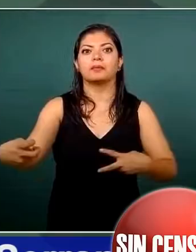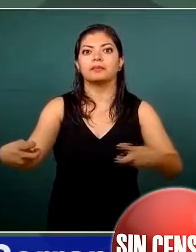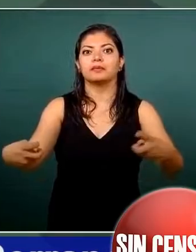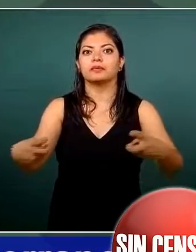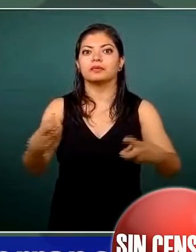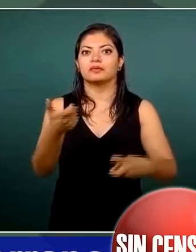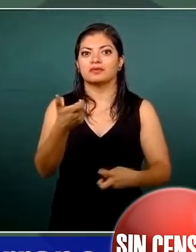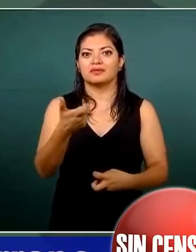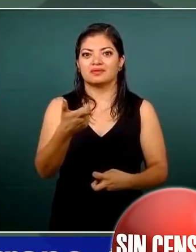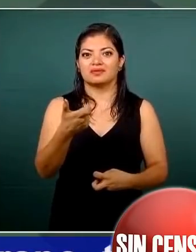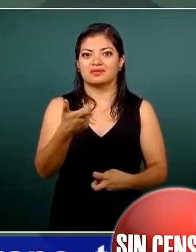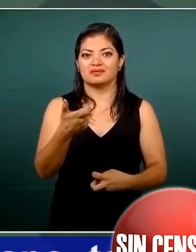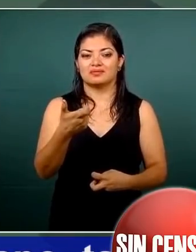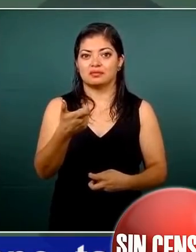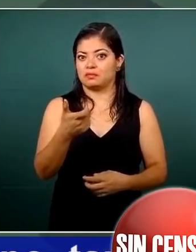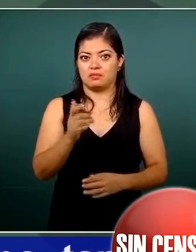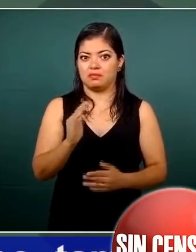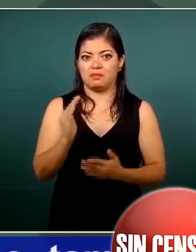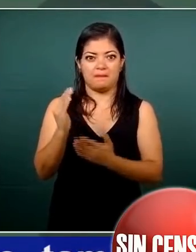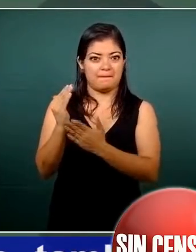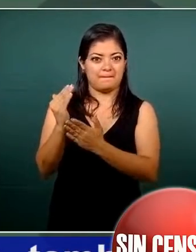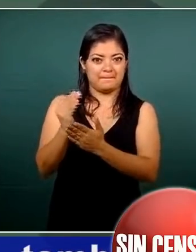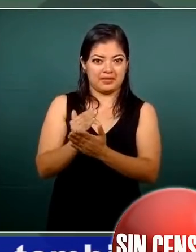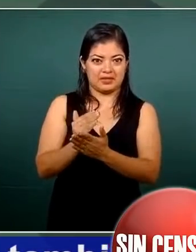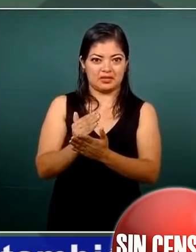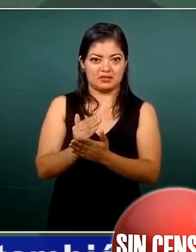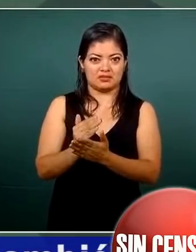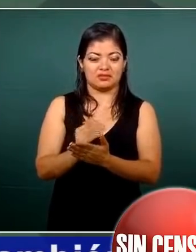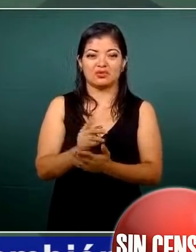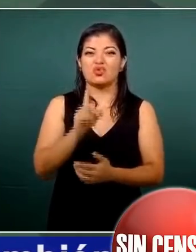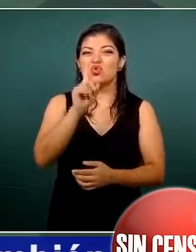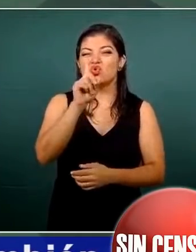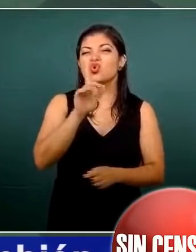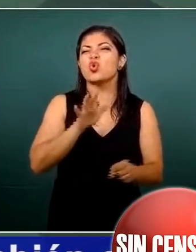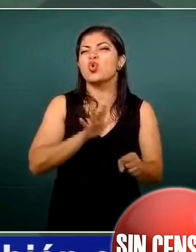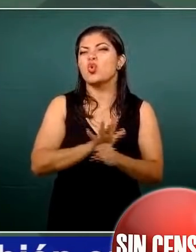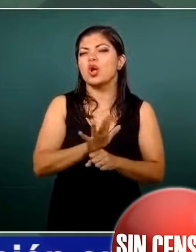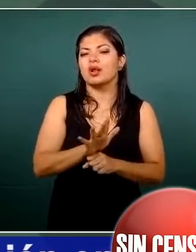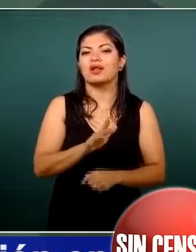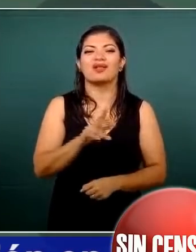en el ejercicio del presupuesto, sobre todo que no haya corrupción,